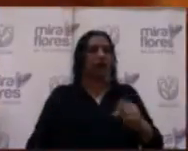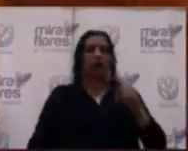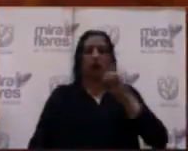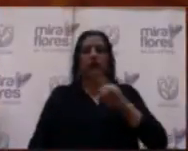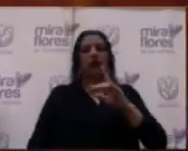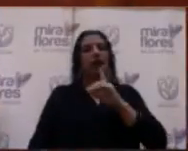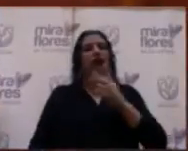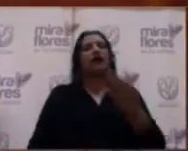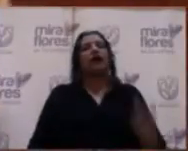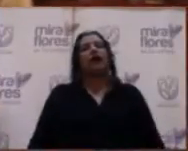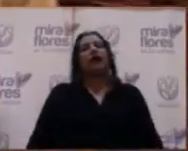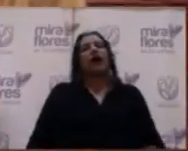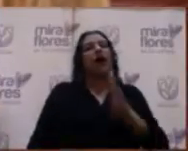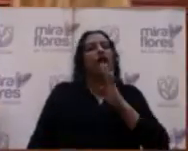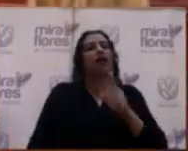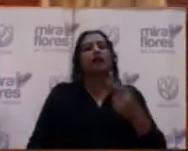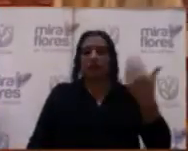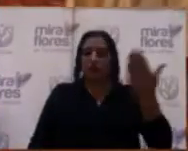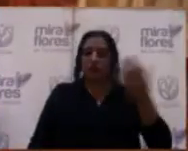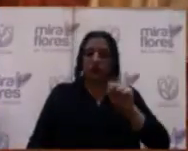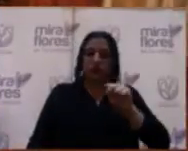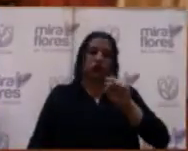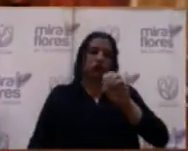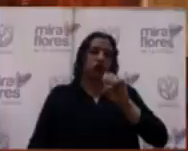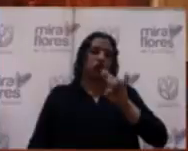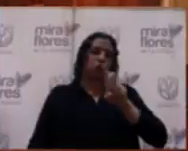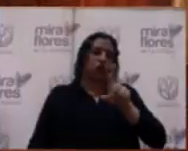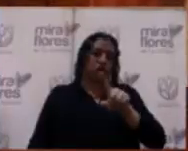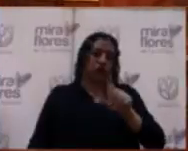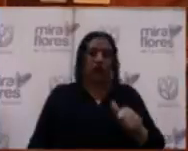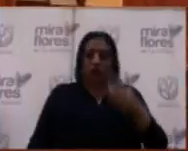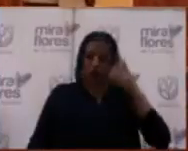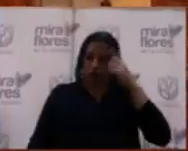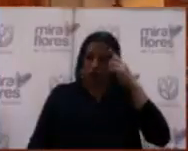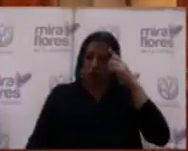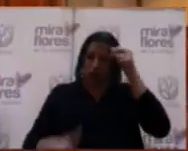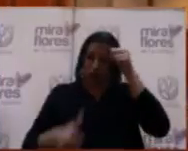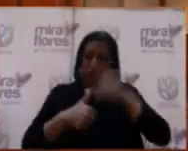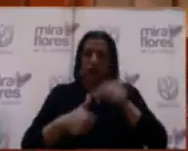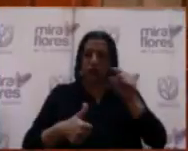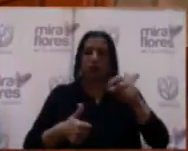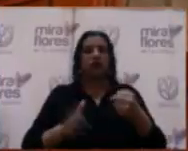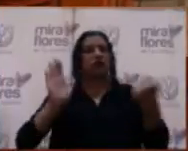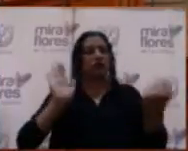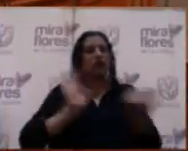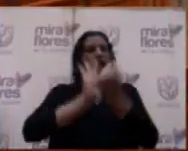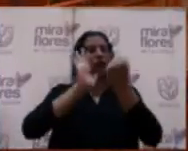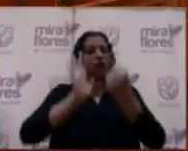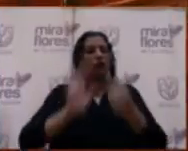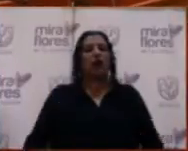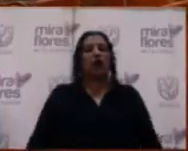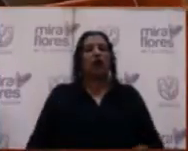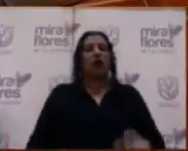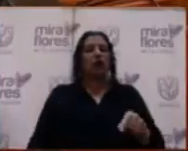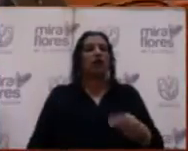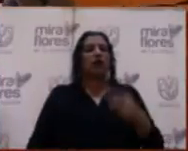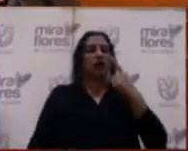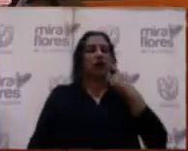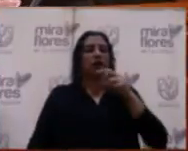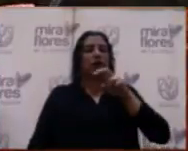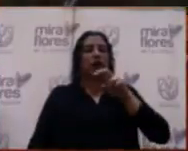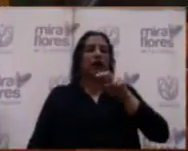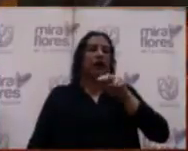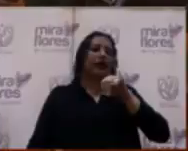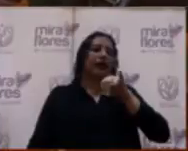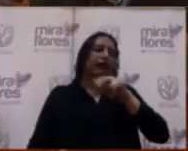palabra? Sí, señor Sousa. Sí, bueno, yo recuerdo que esto se aprobó cuando estaba el señor Gino Costra. Me